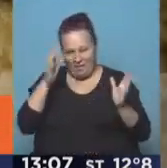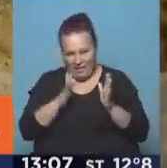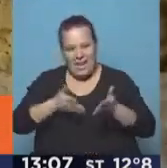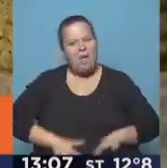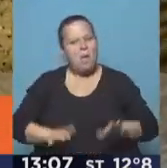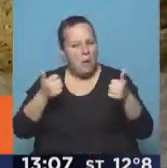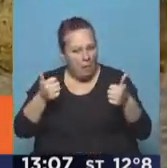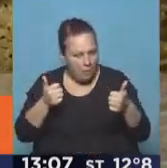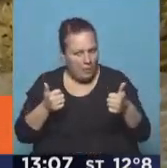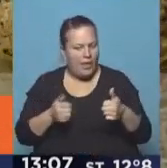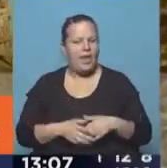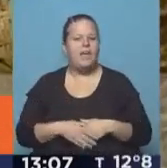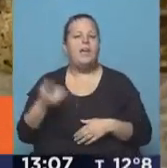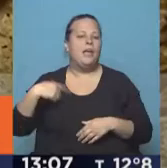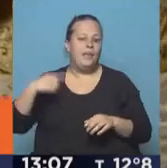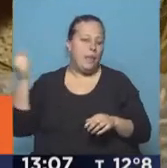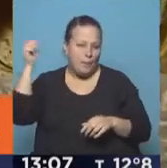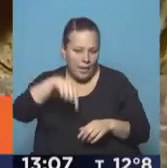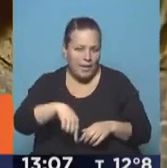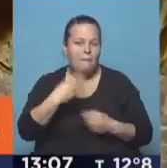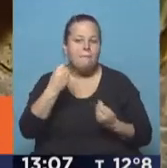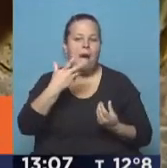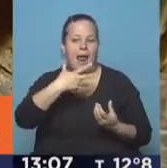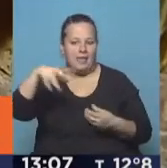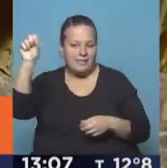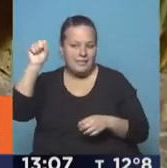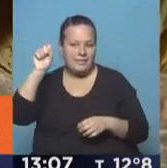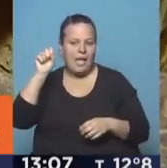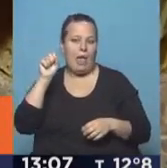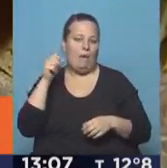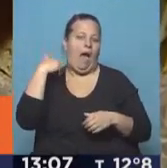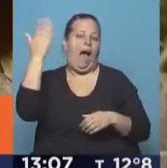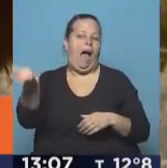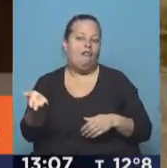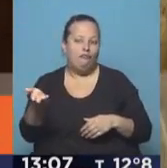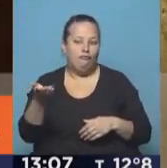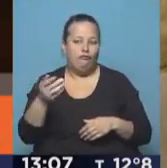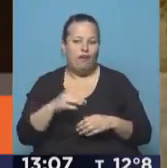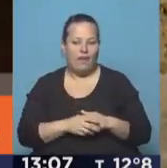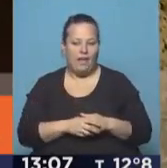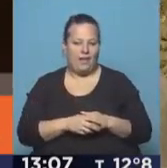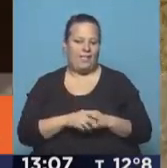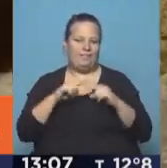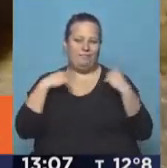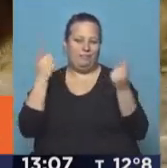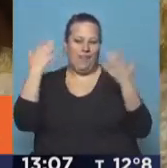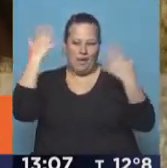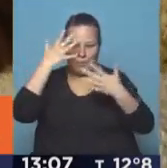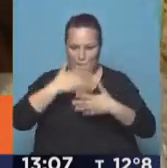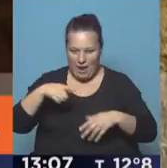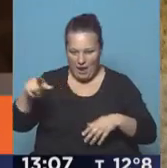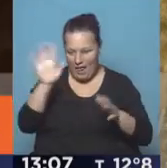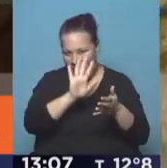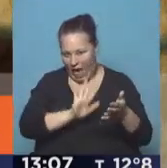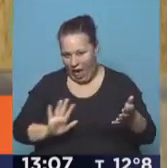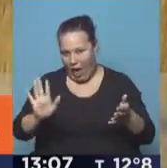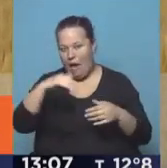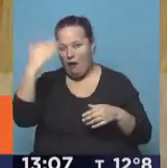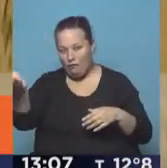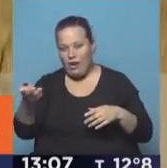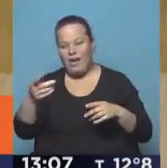nacido bien y que viniera para llevarla afuera, digamos, afuera en el lavadero. Hay